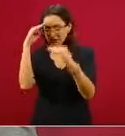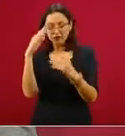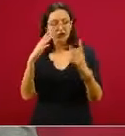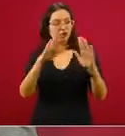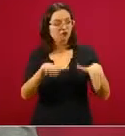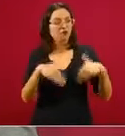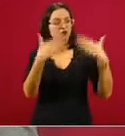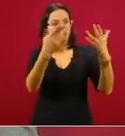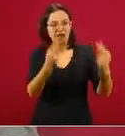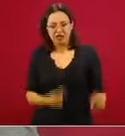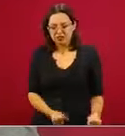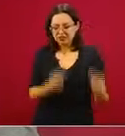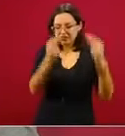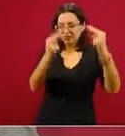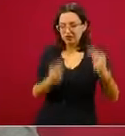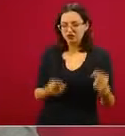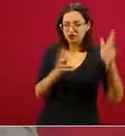mercado.